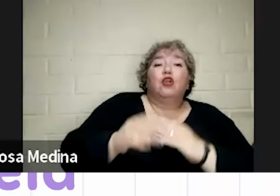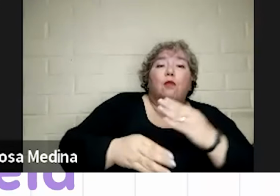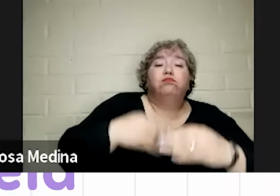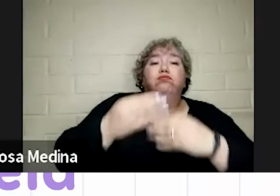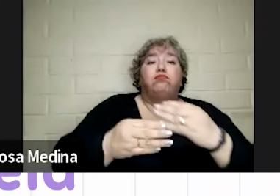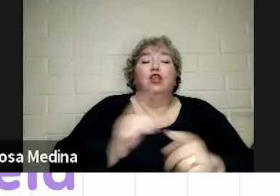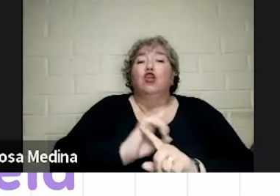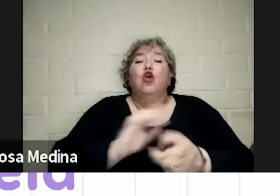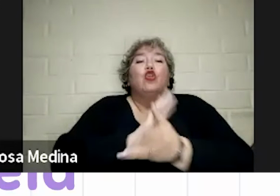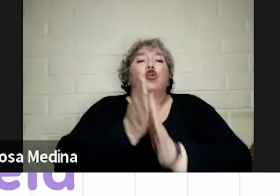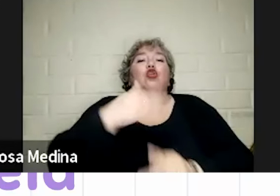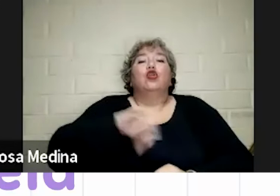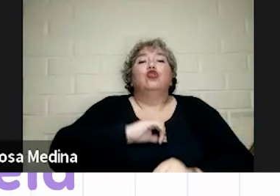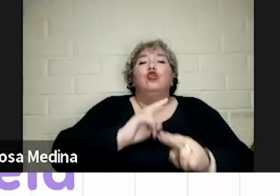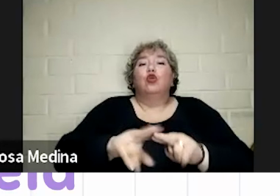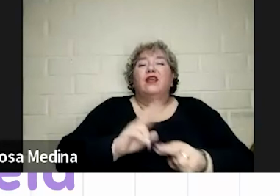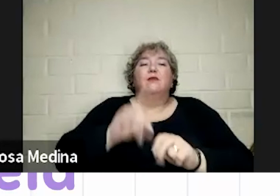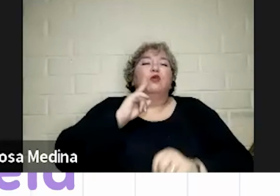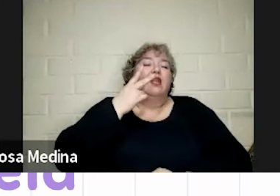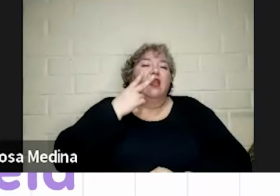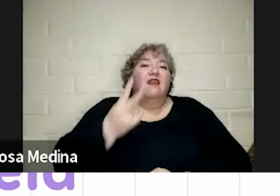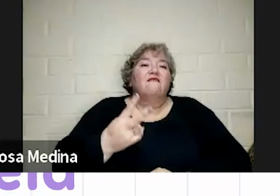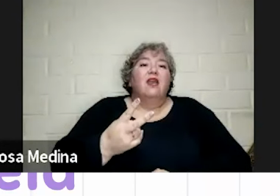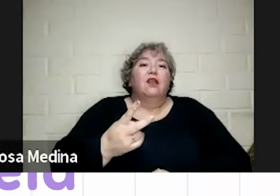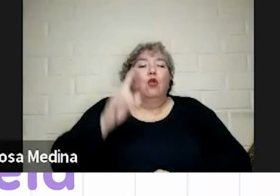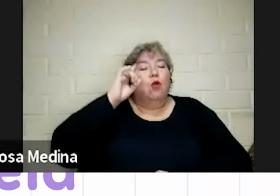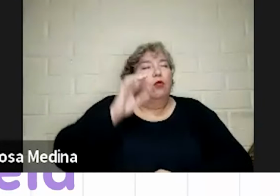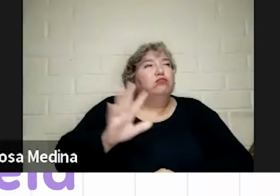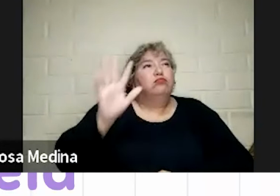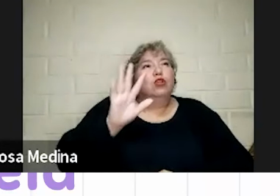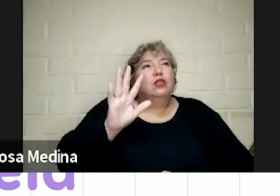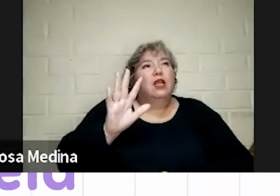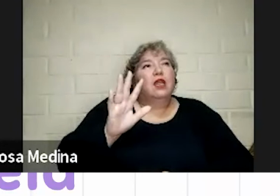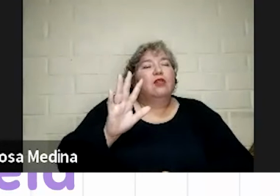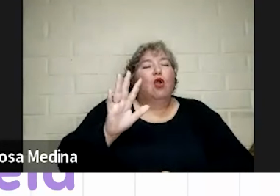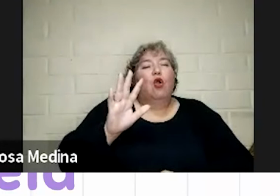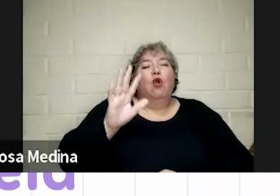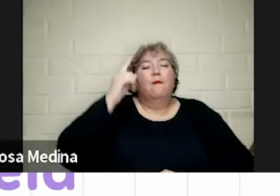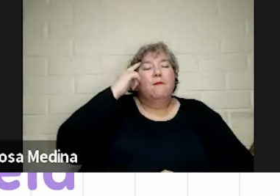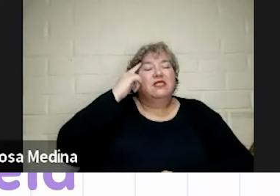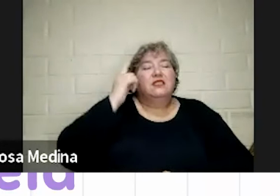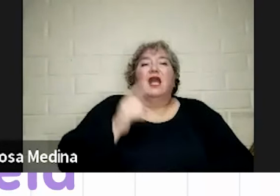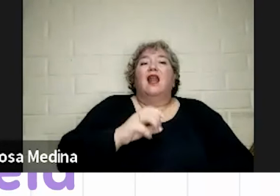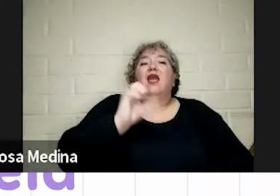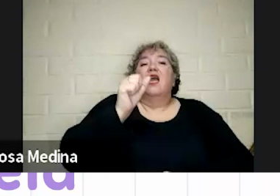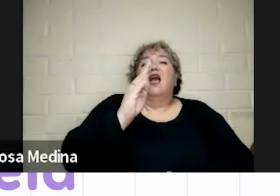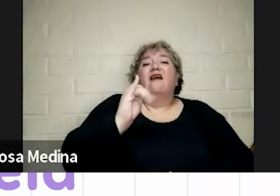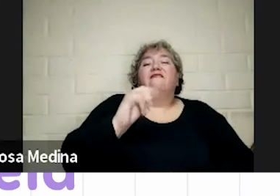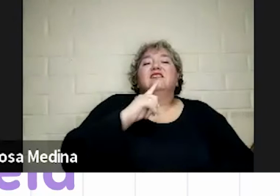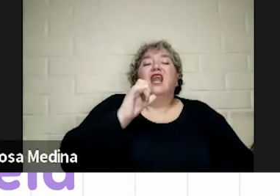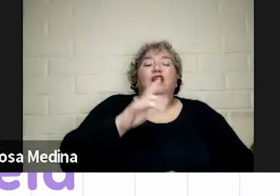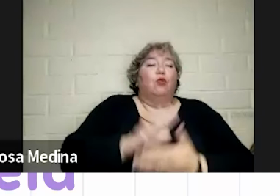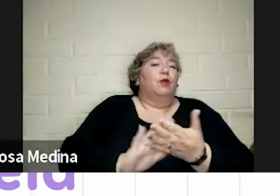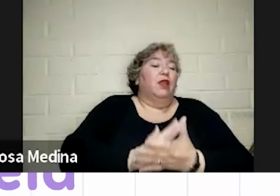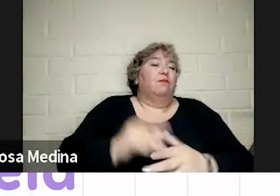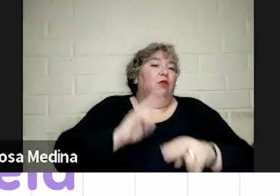hacemos en clases tiene que ver con contenido como más bien abstractos, también hacemos procedimientos, por ejemplo en educación física, ¿cierto?